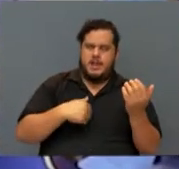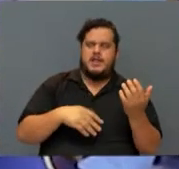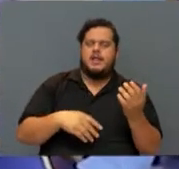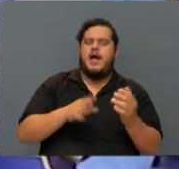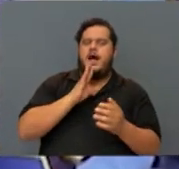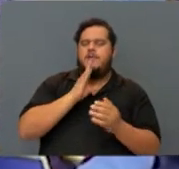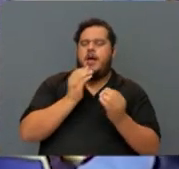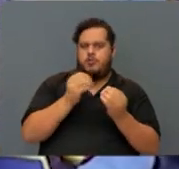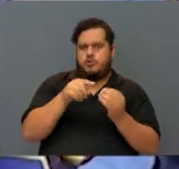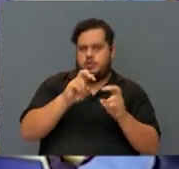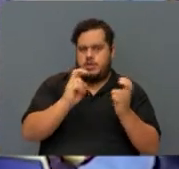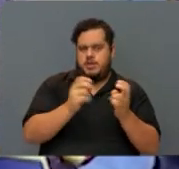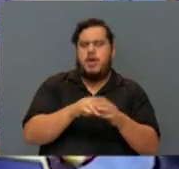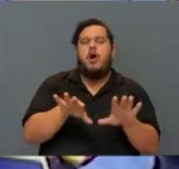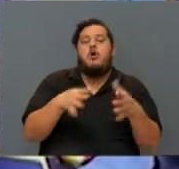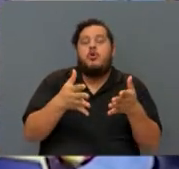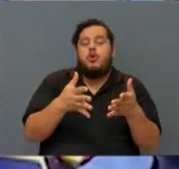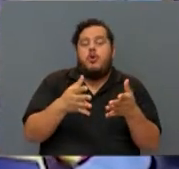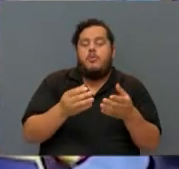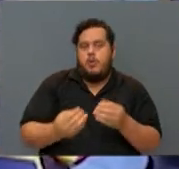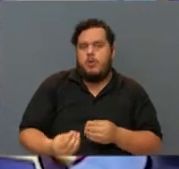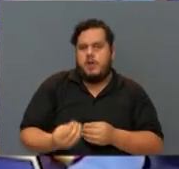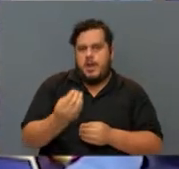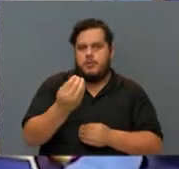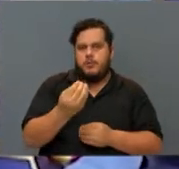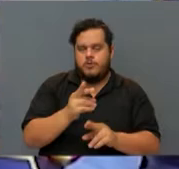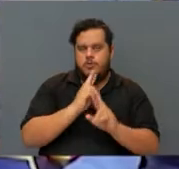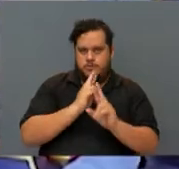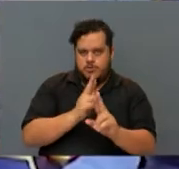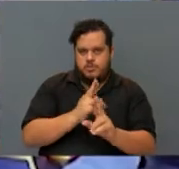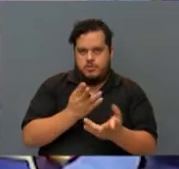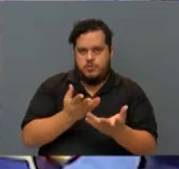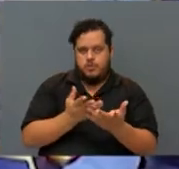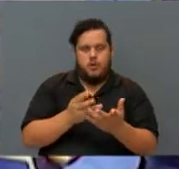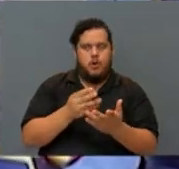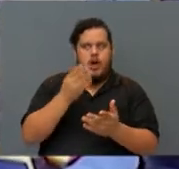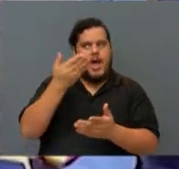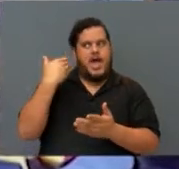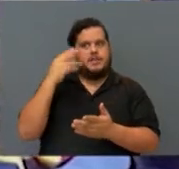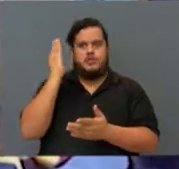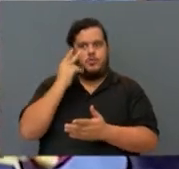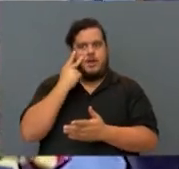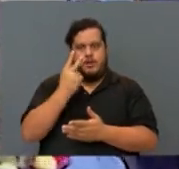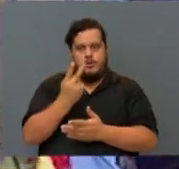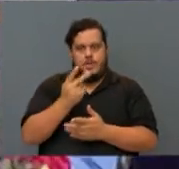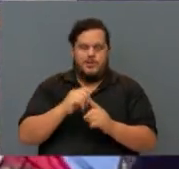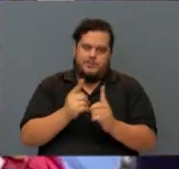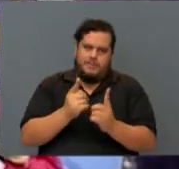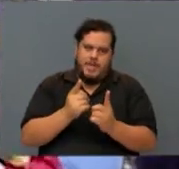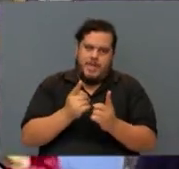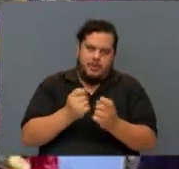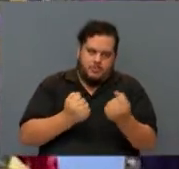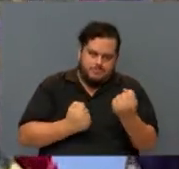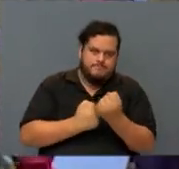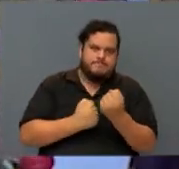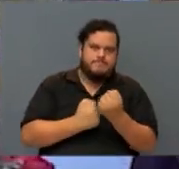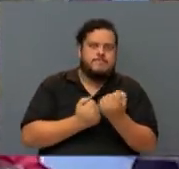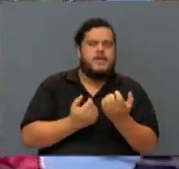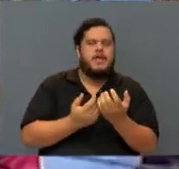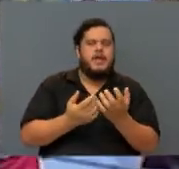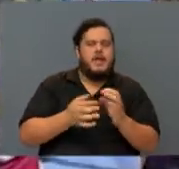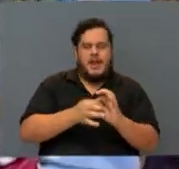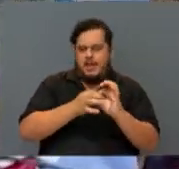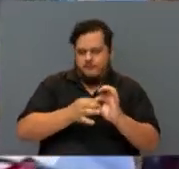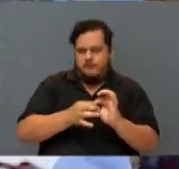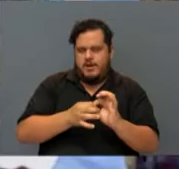sin que llegaran a tener es pensable visto en vivo pero es tan fuerte lazo familiar y la historia que se